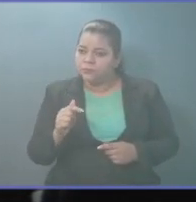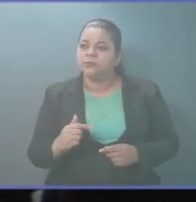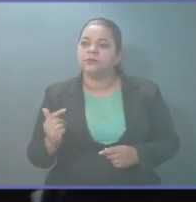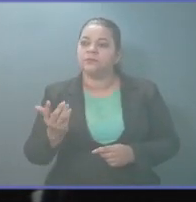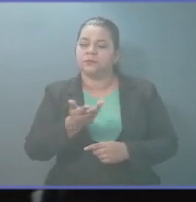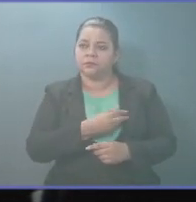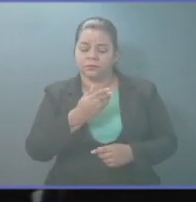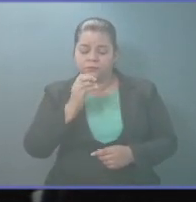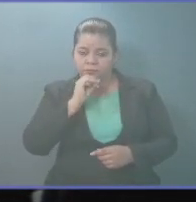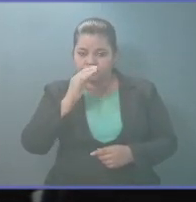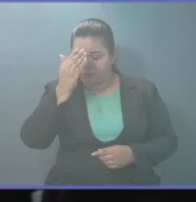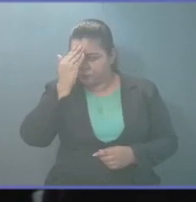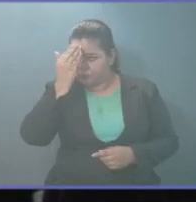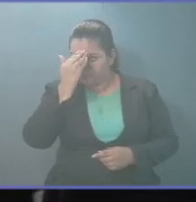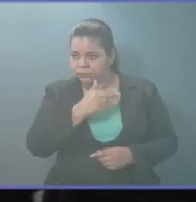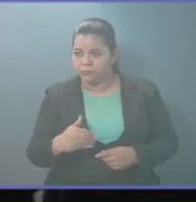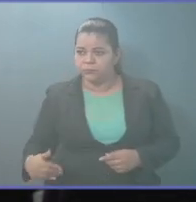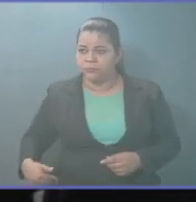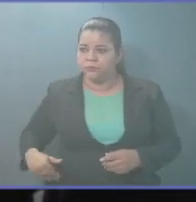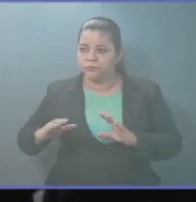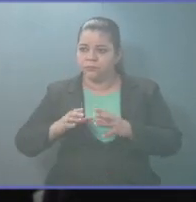colegas,